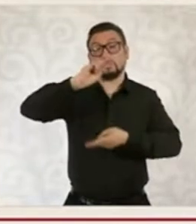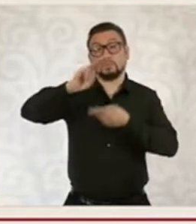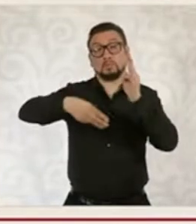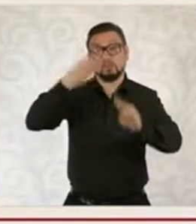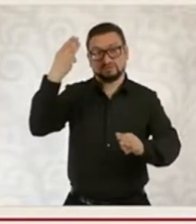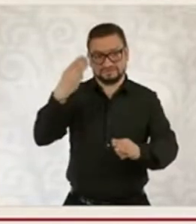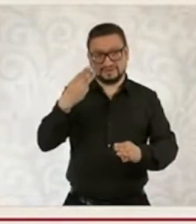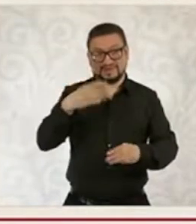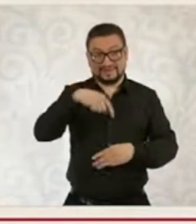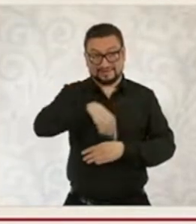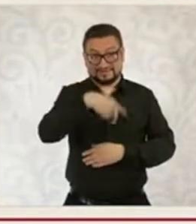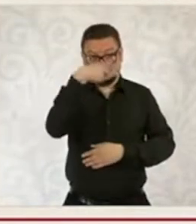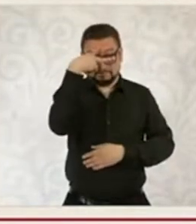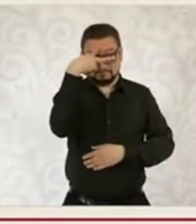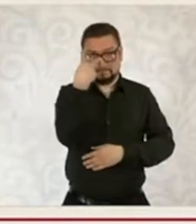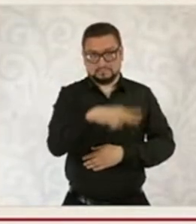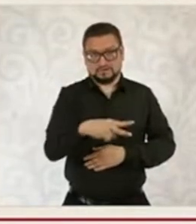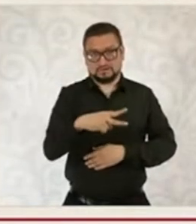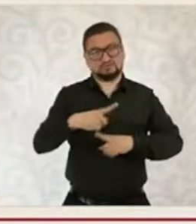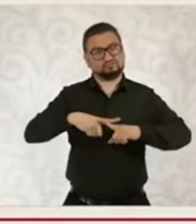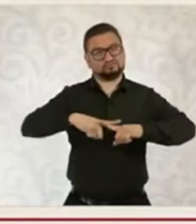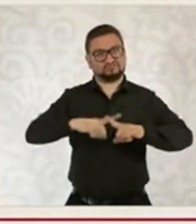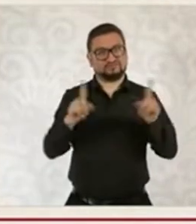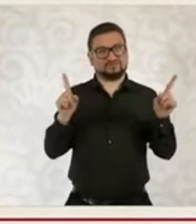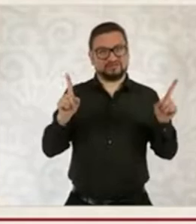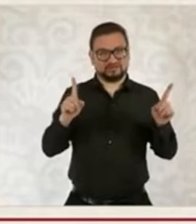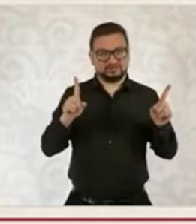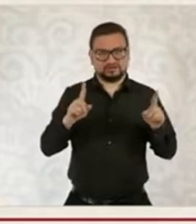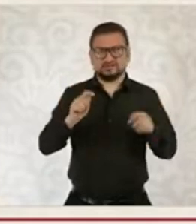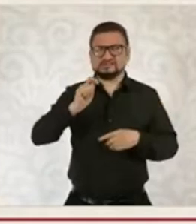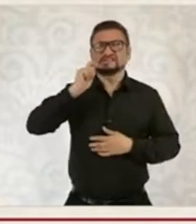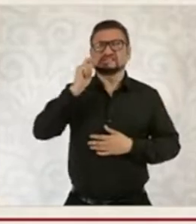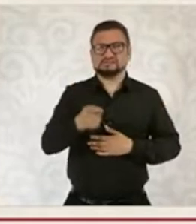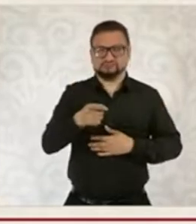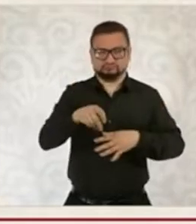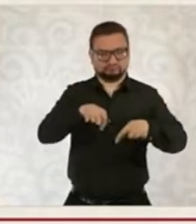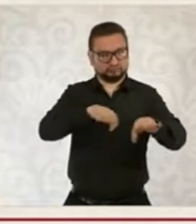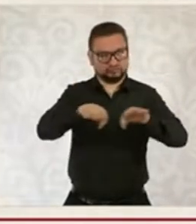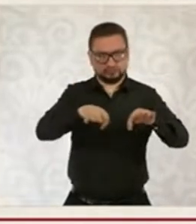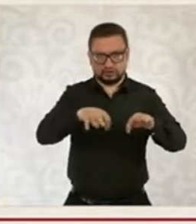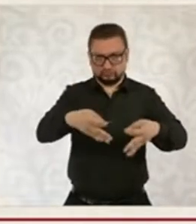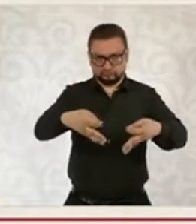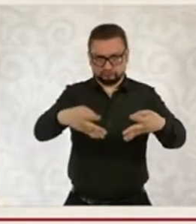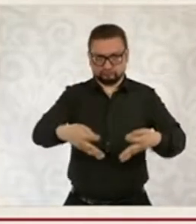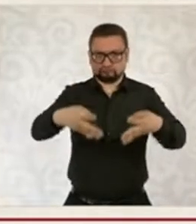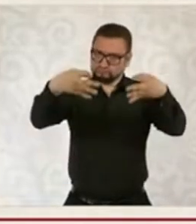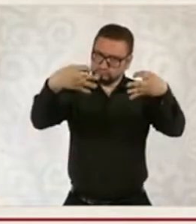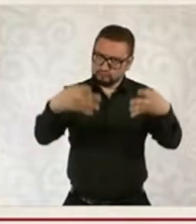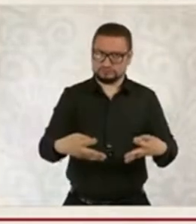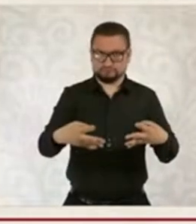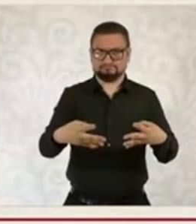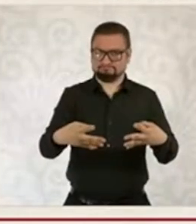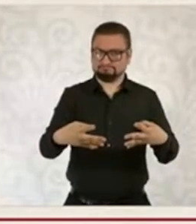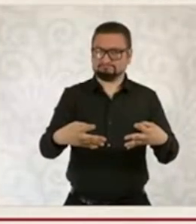en México se asumió de una manera diferente, como un empleo formal con todas